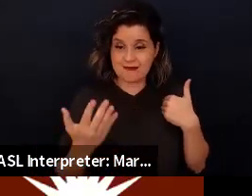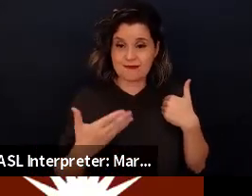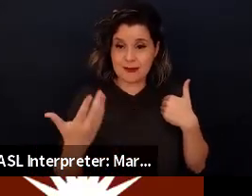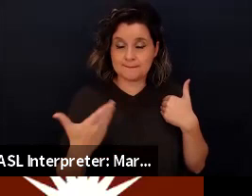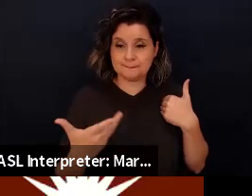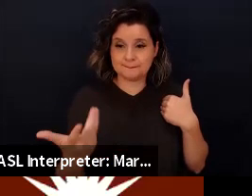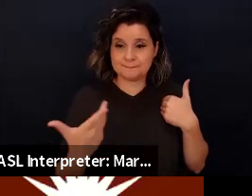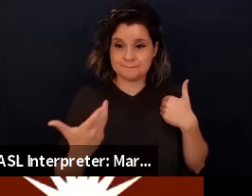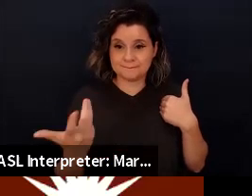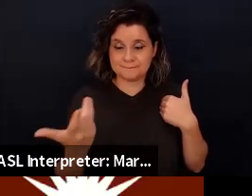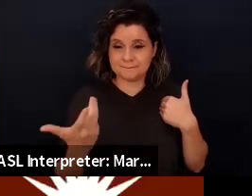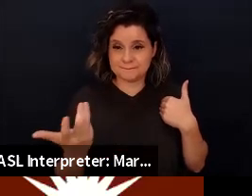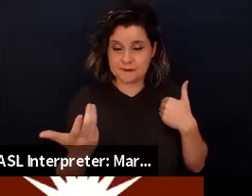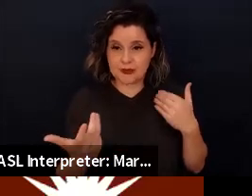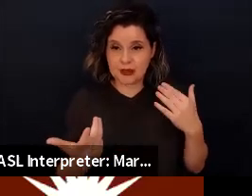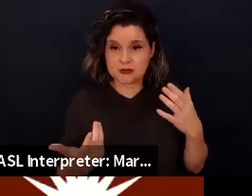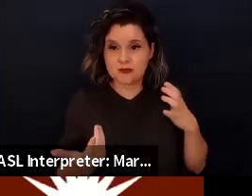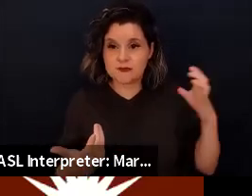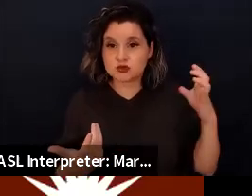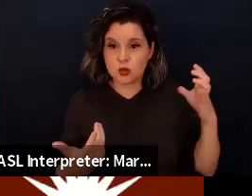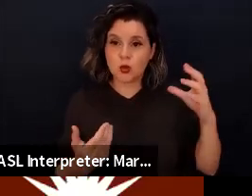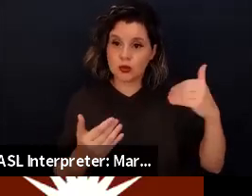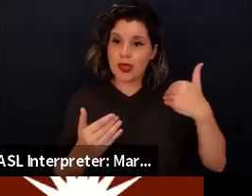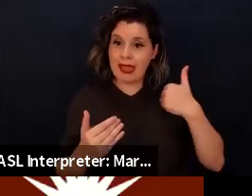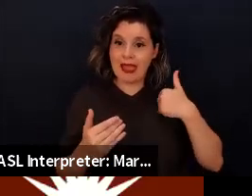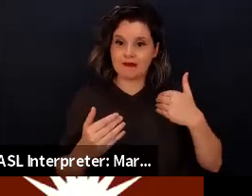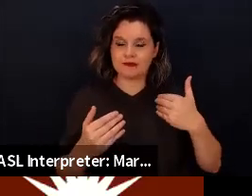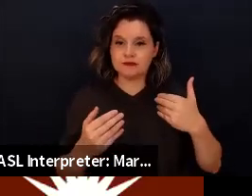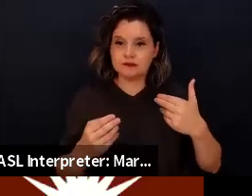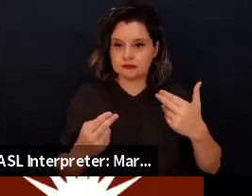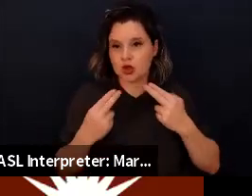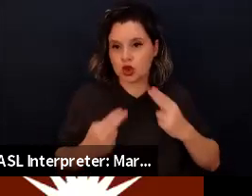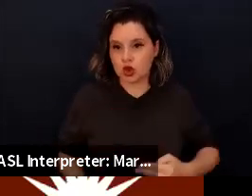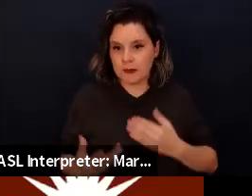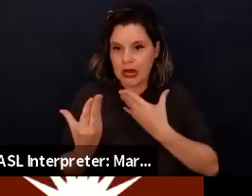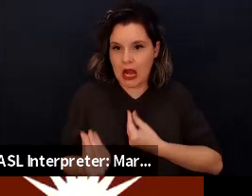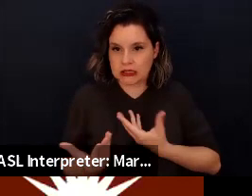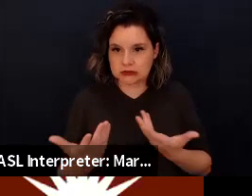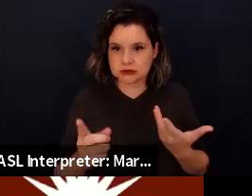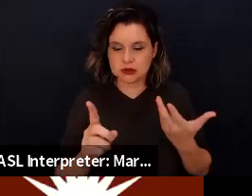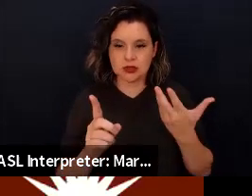ese oficial que tenga esa humanidad. Es muy